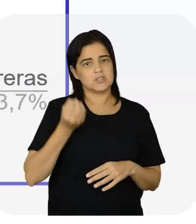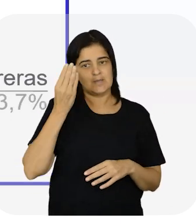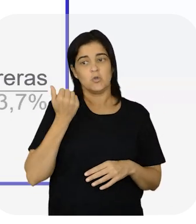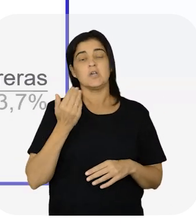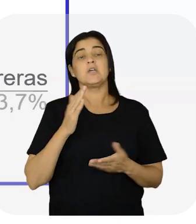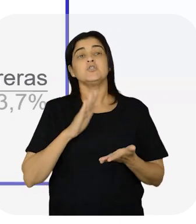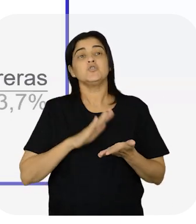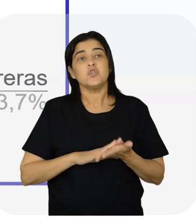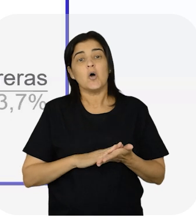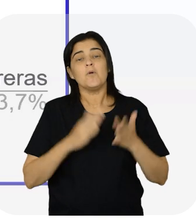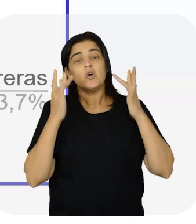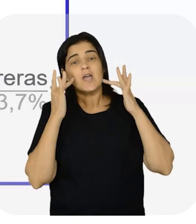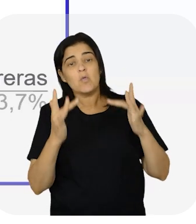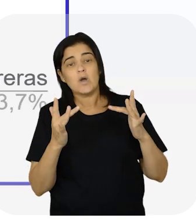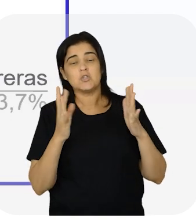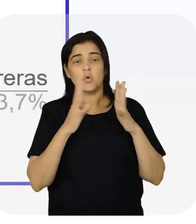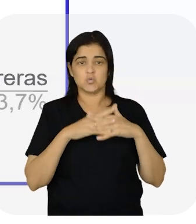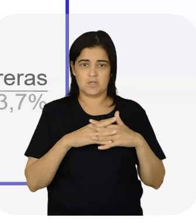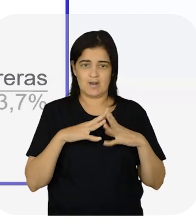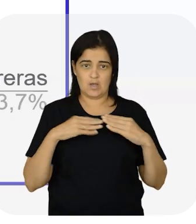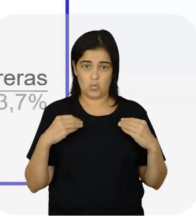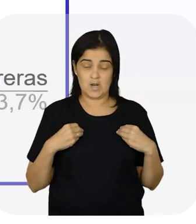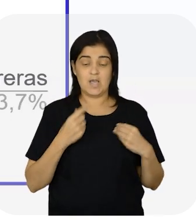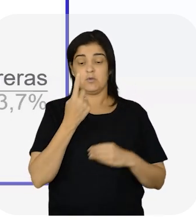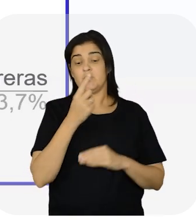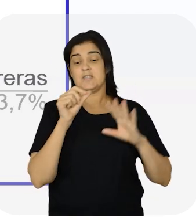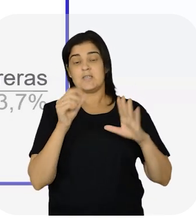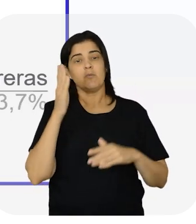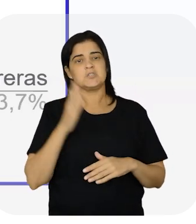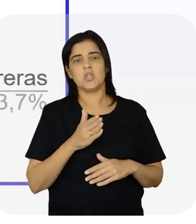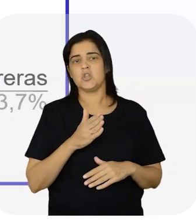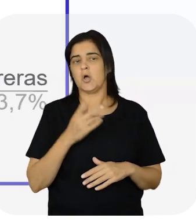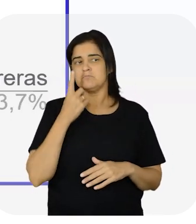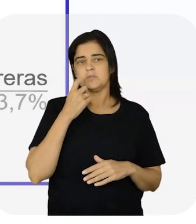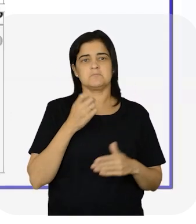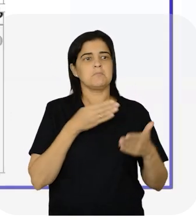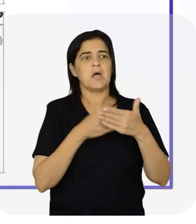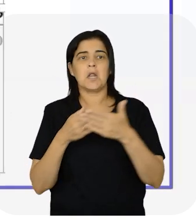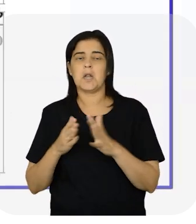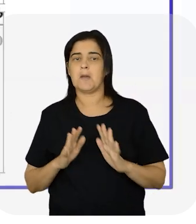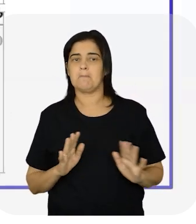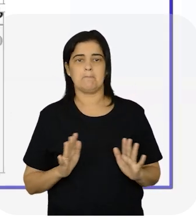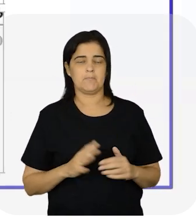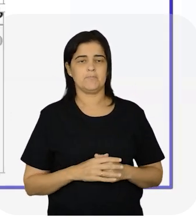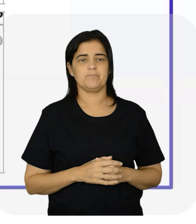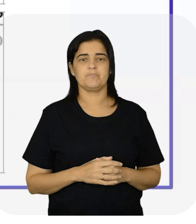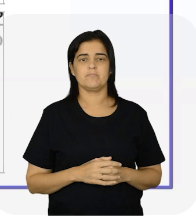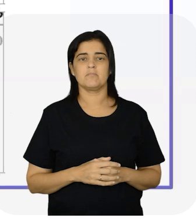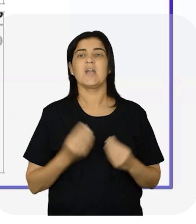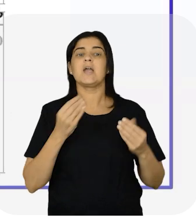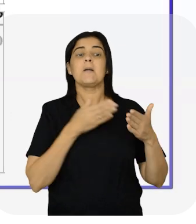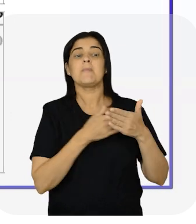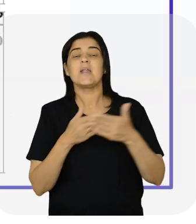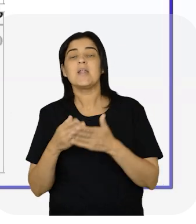ellos tienen de educación inclusiva en la escuela. Y bueno, y un 16% no identifican barreras. ¿Qué barreras